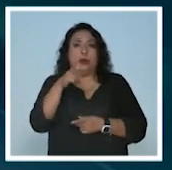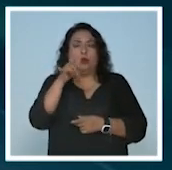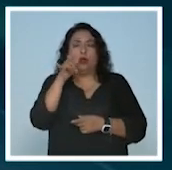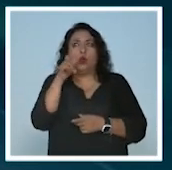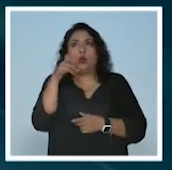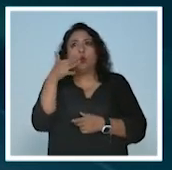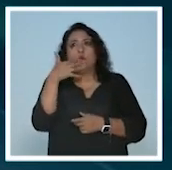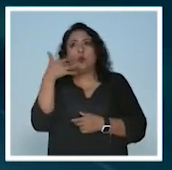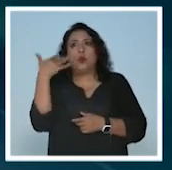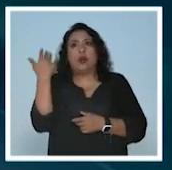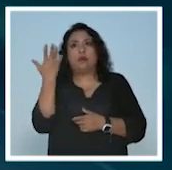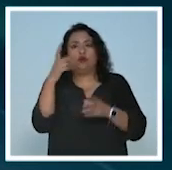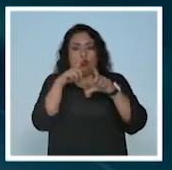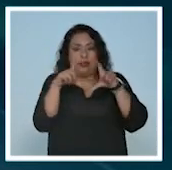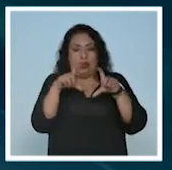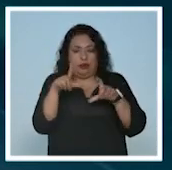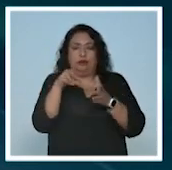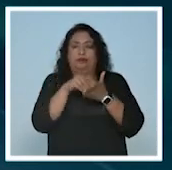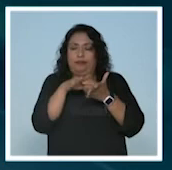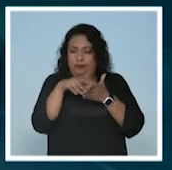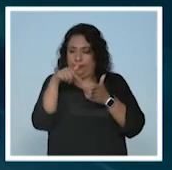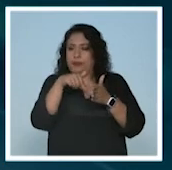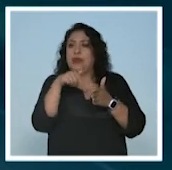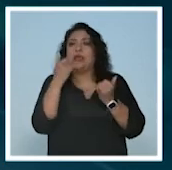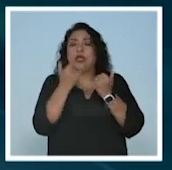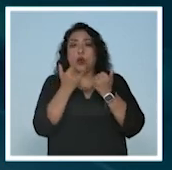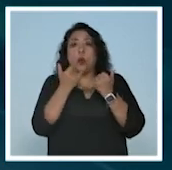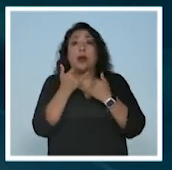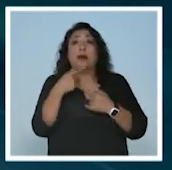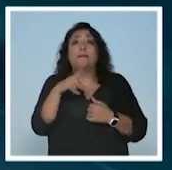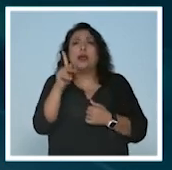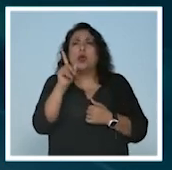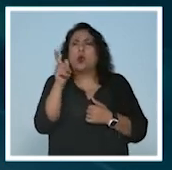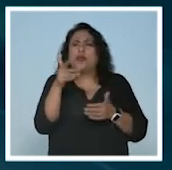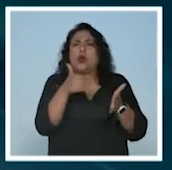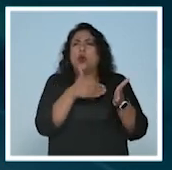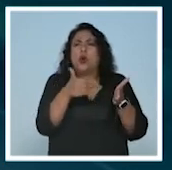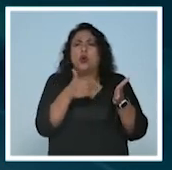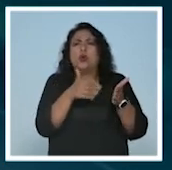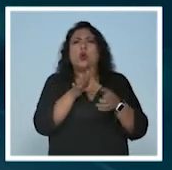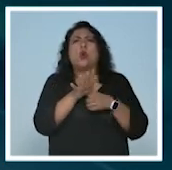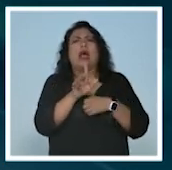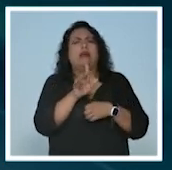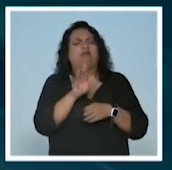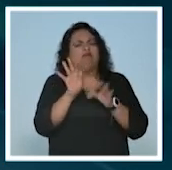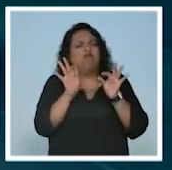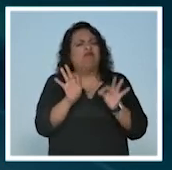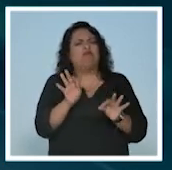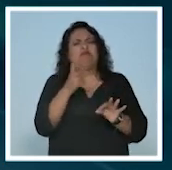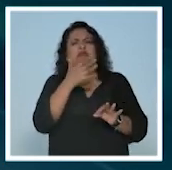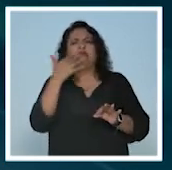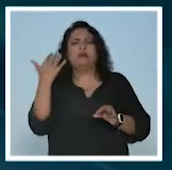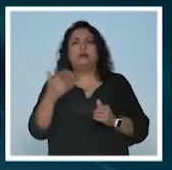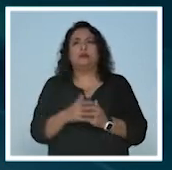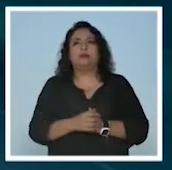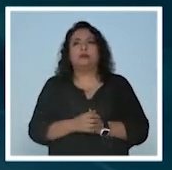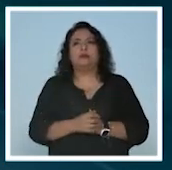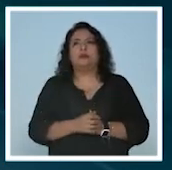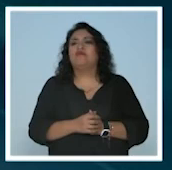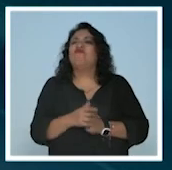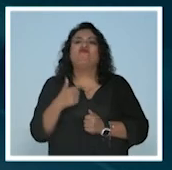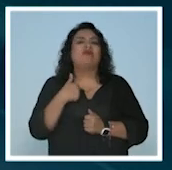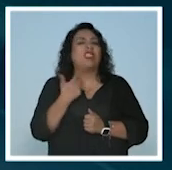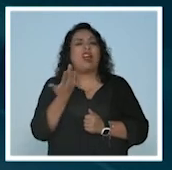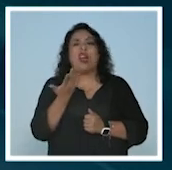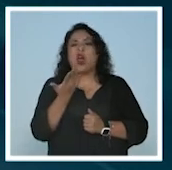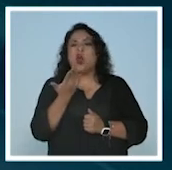lo has dicho en muchos textos, aquí también está por ahí presente, pero al cocinar, ¿cuál es tu especialidad? Ya no cocino,